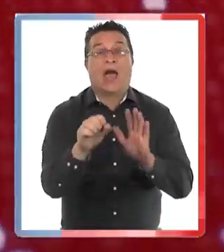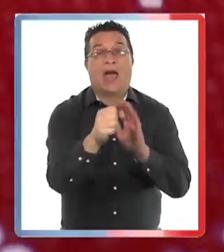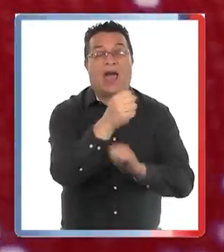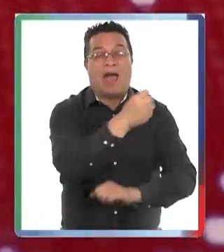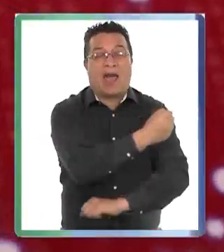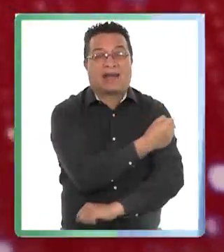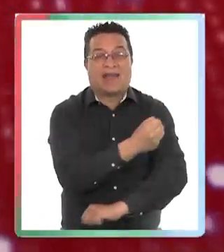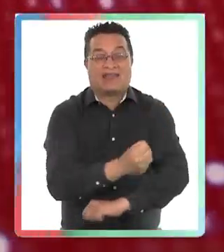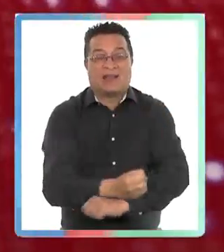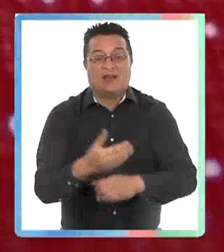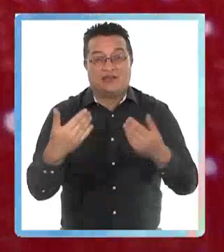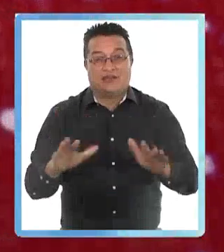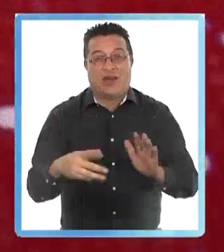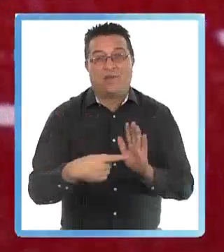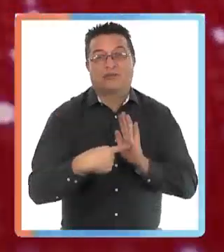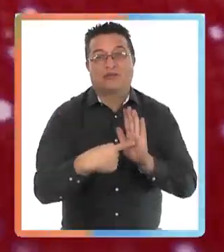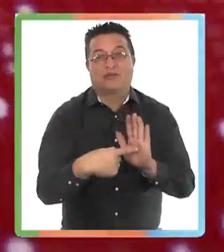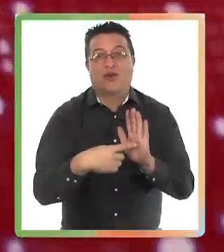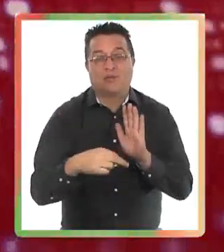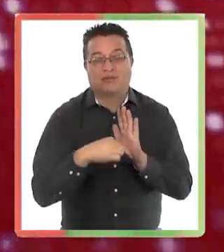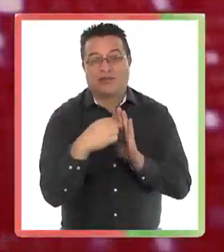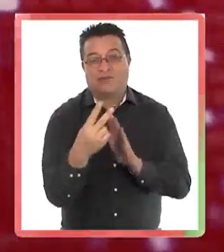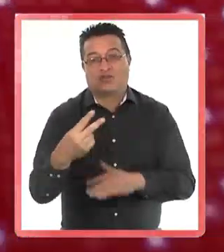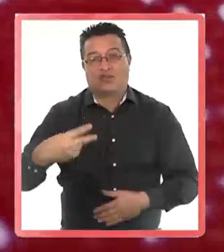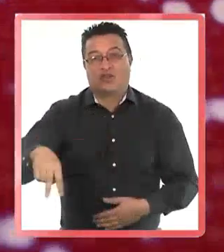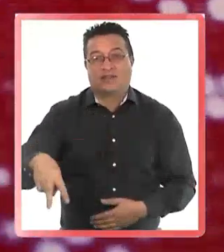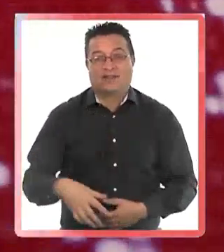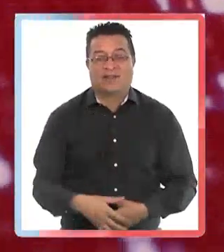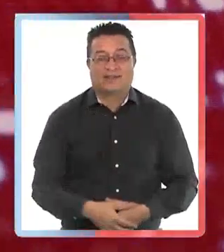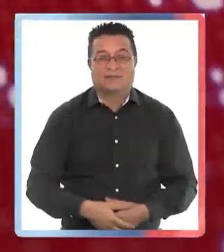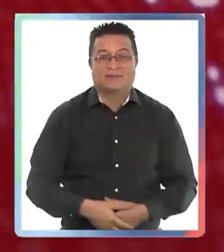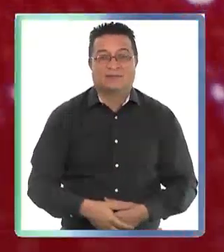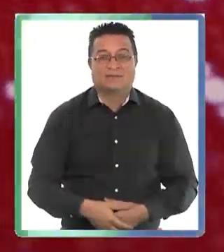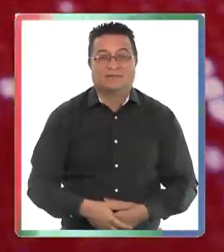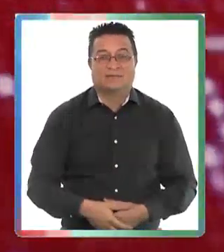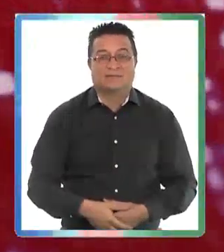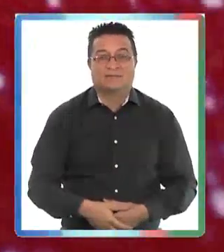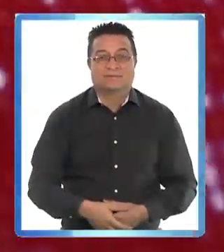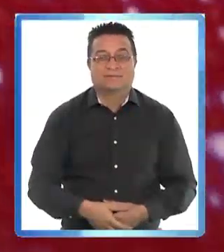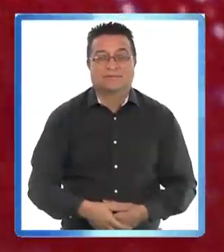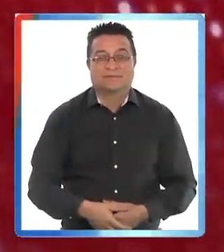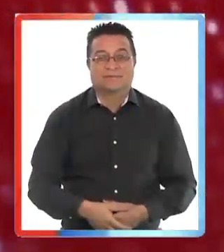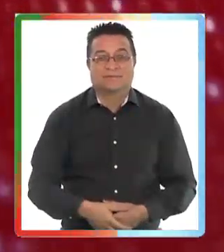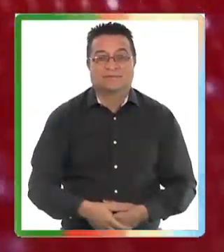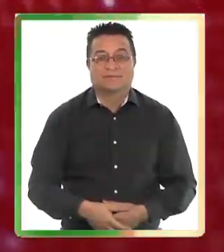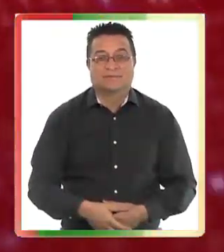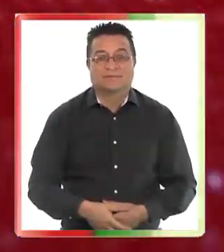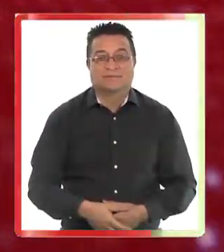Chile, Arcatel, presentó Portavoz Noticias.